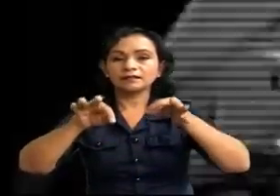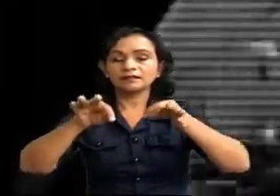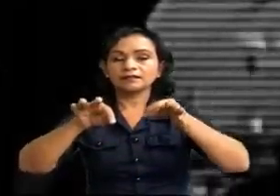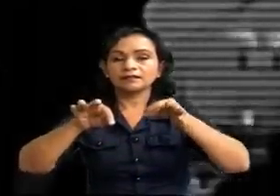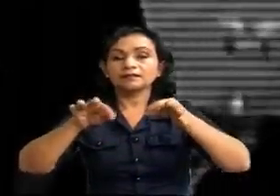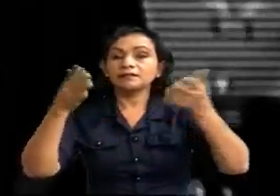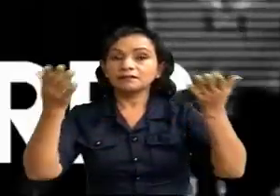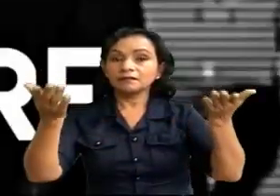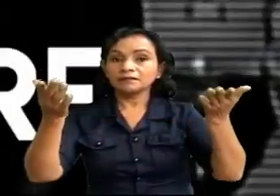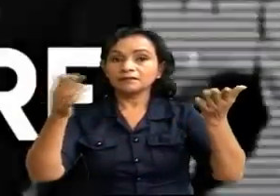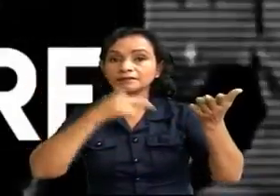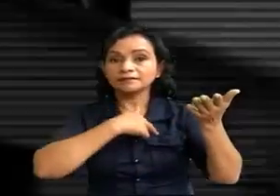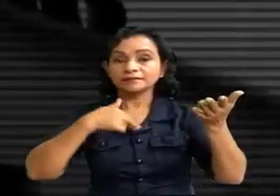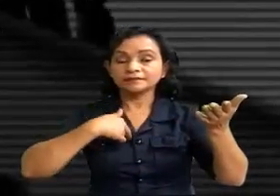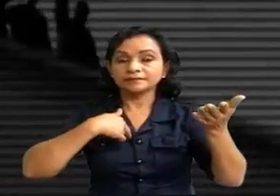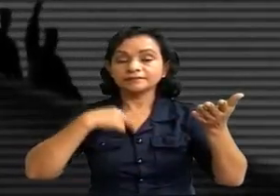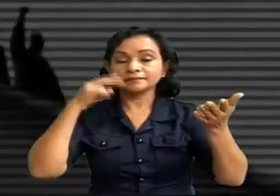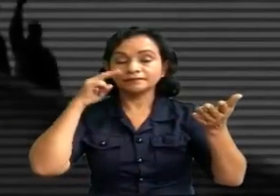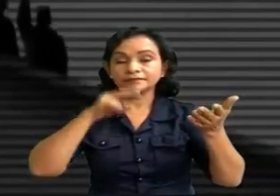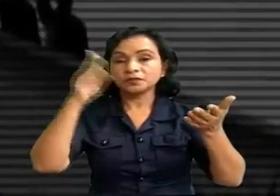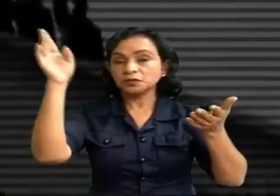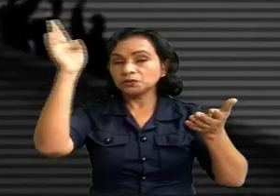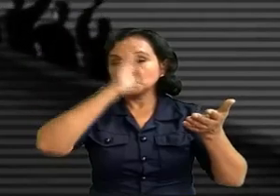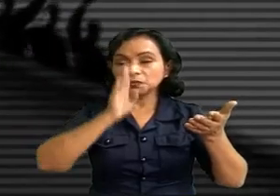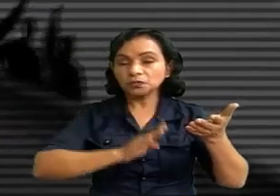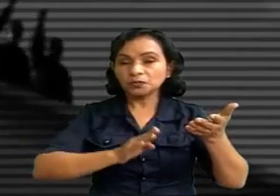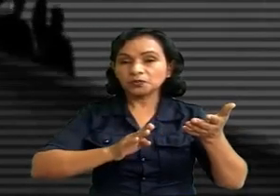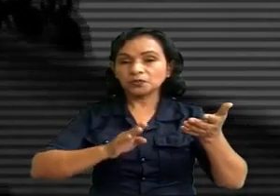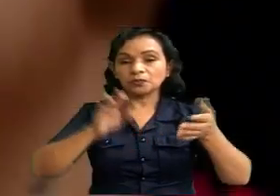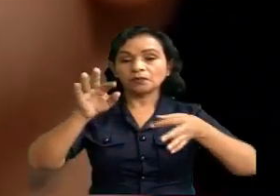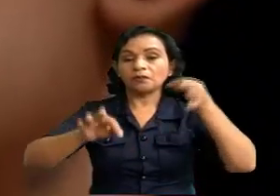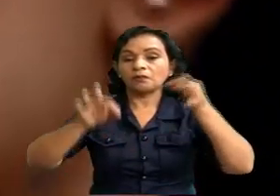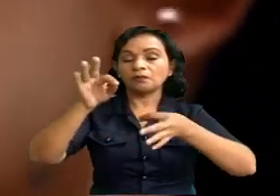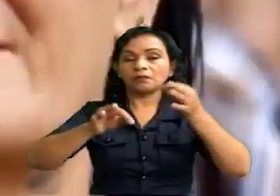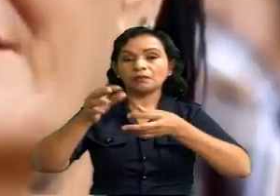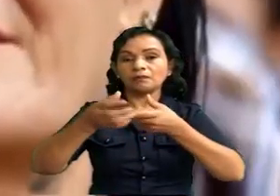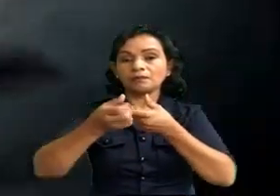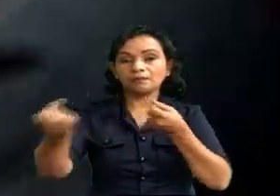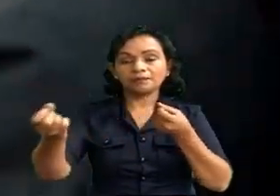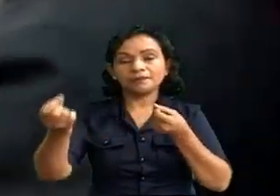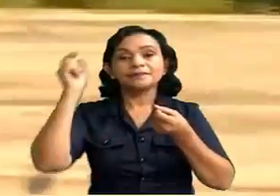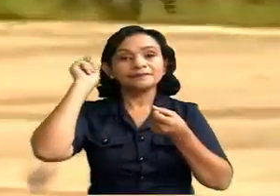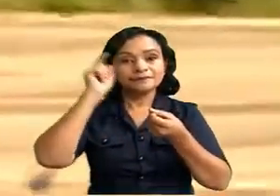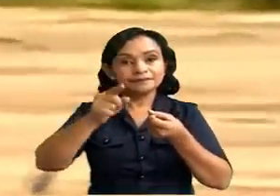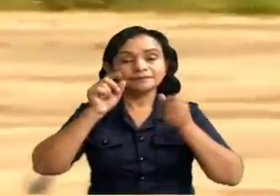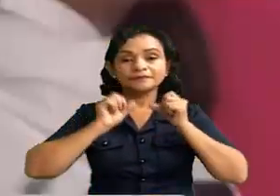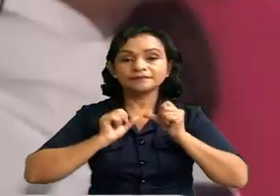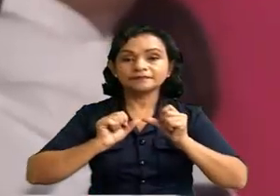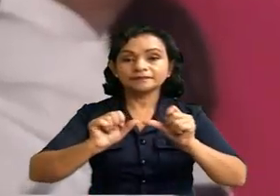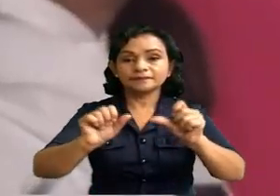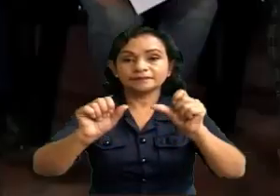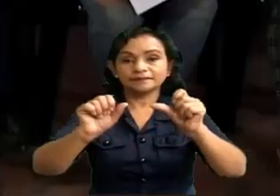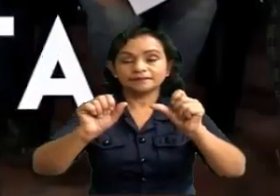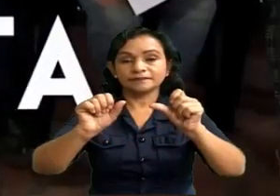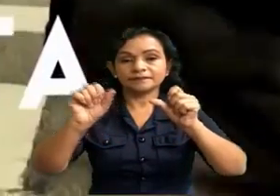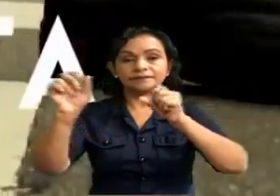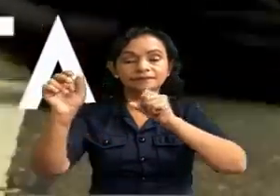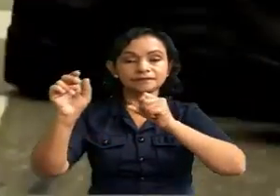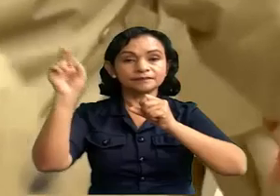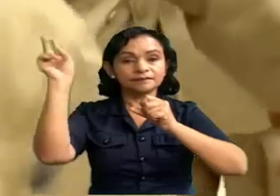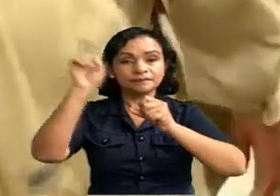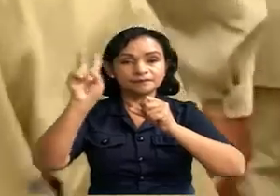jalabola, pues. Pero a Miraflores más nunca volverá un jalabola, sino ahí seguirá gobernando un